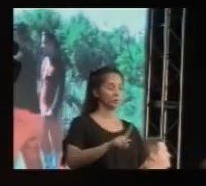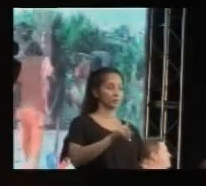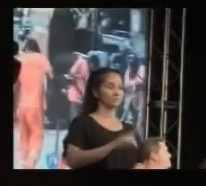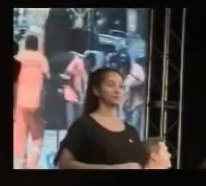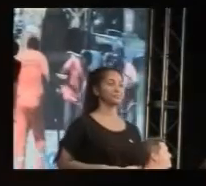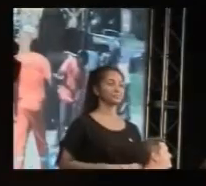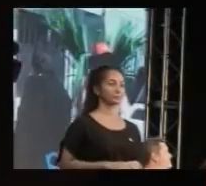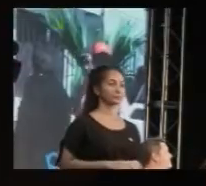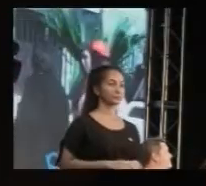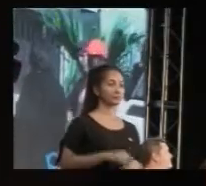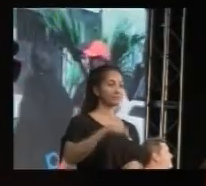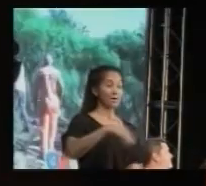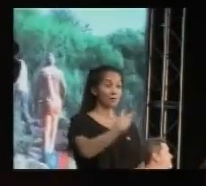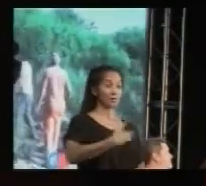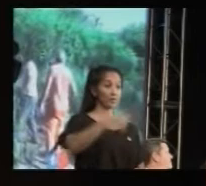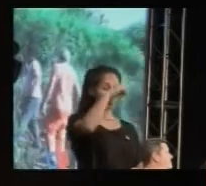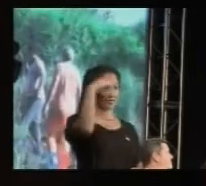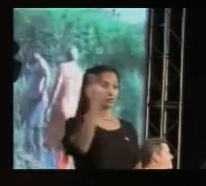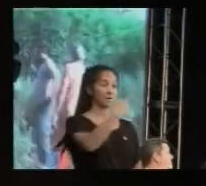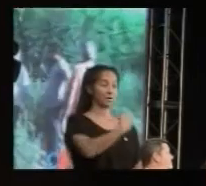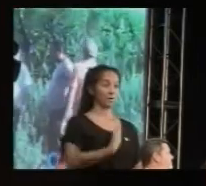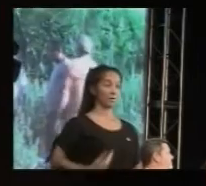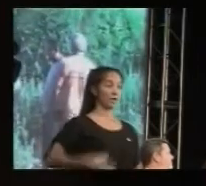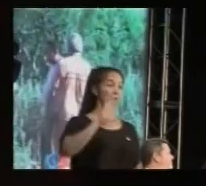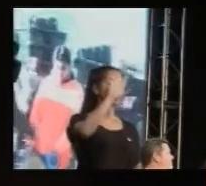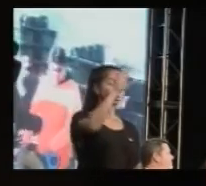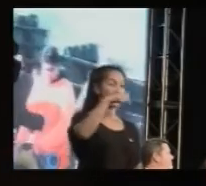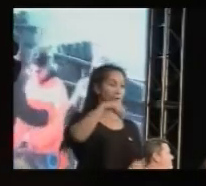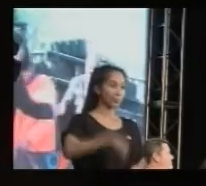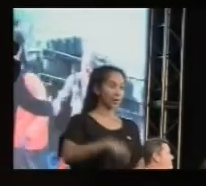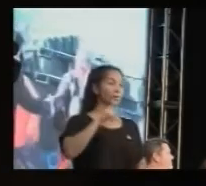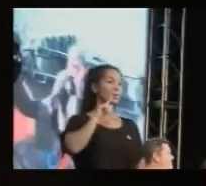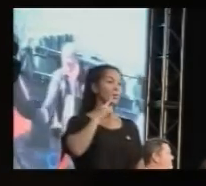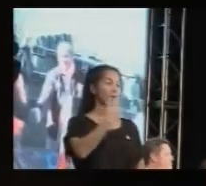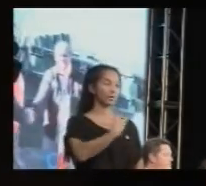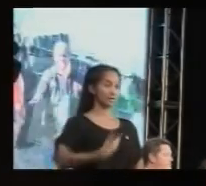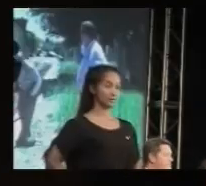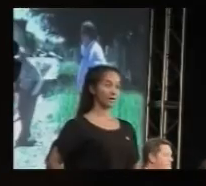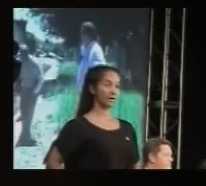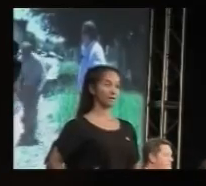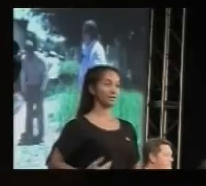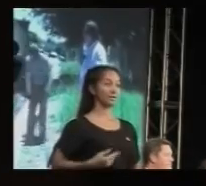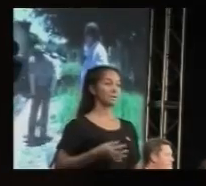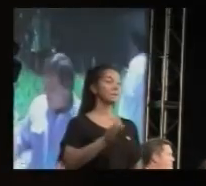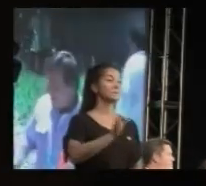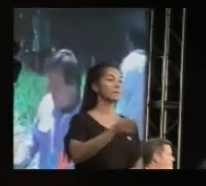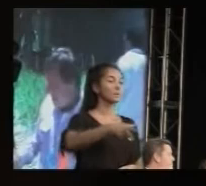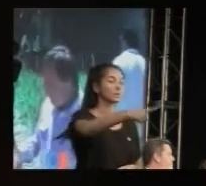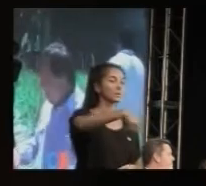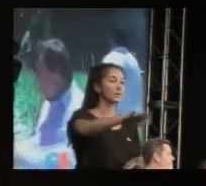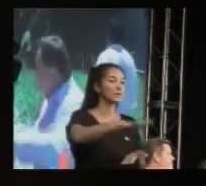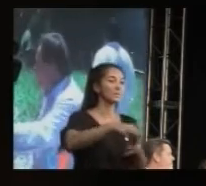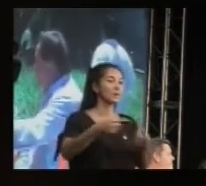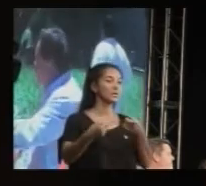electorales. El gobierno nacional, el gobierno provincial y nuestro gobierno municipal supimos encontrar los espacios de